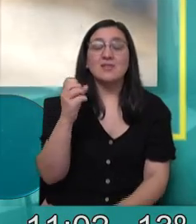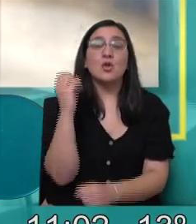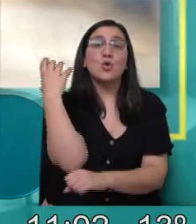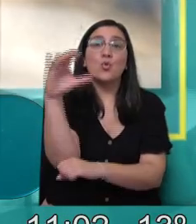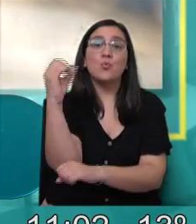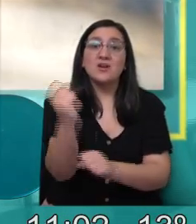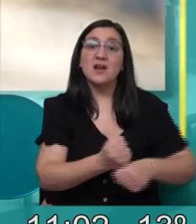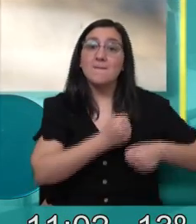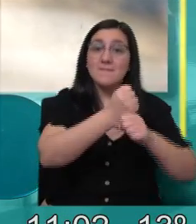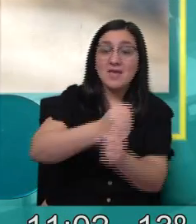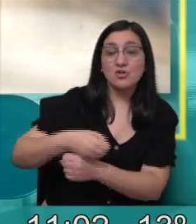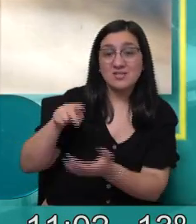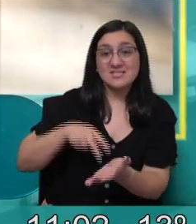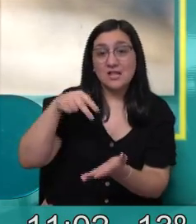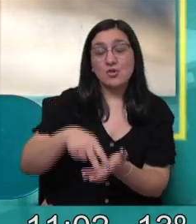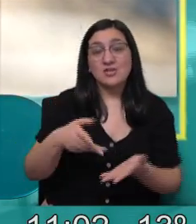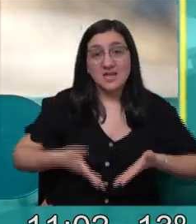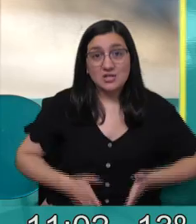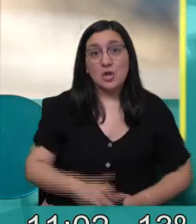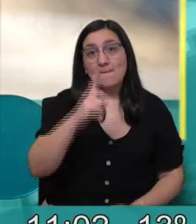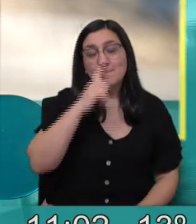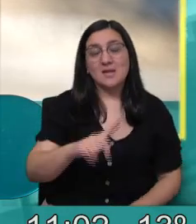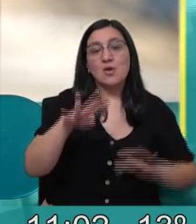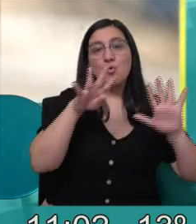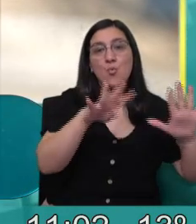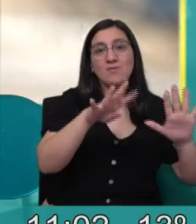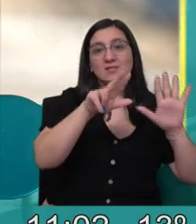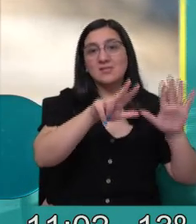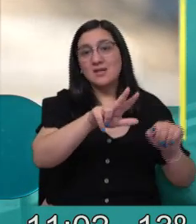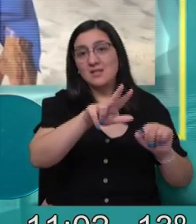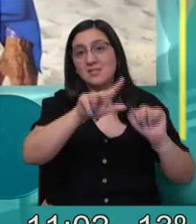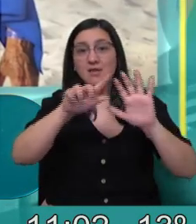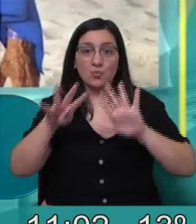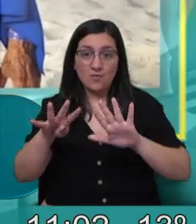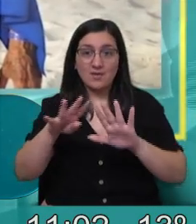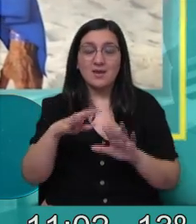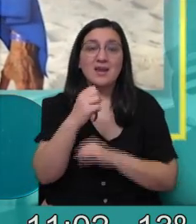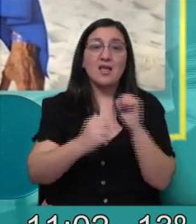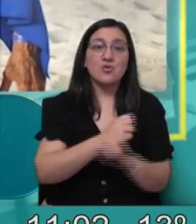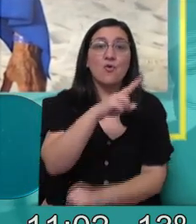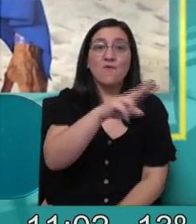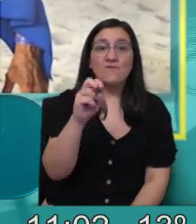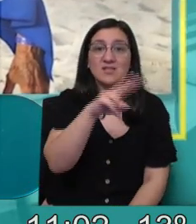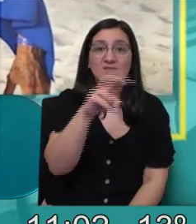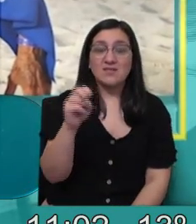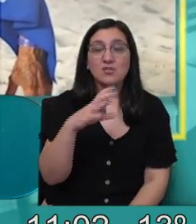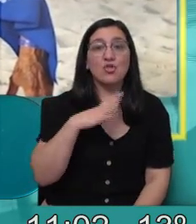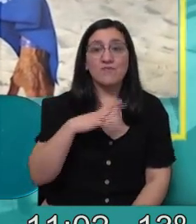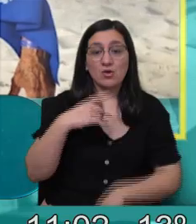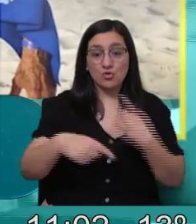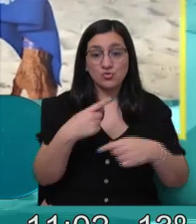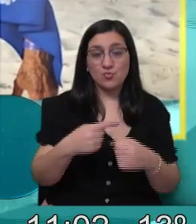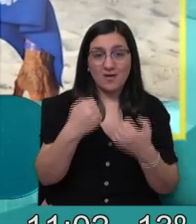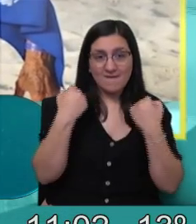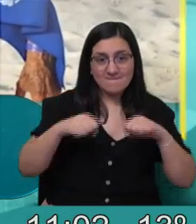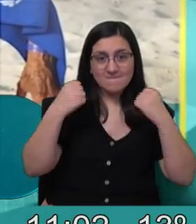Salto, donde nació en el año 1939. En el año 2020, más o menos, todavía seguía entrenando de 2 a 3